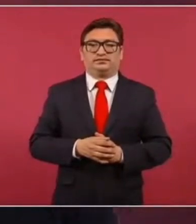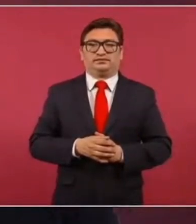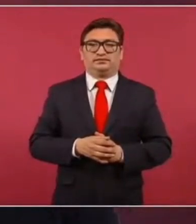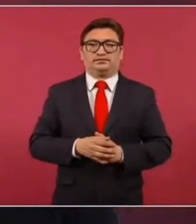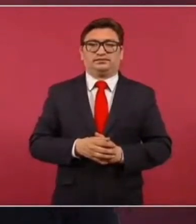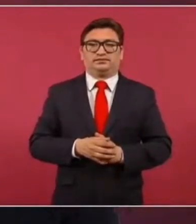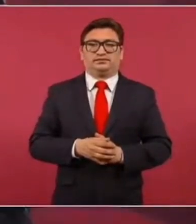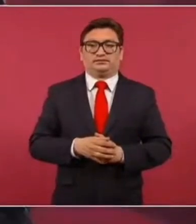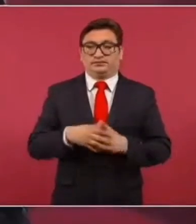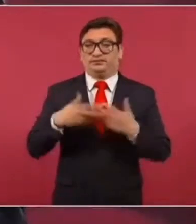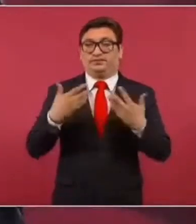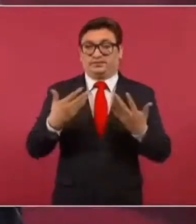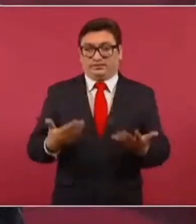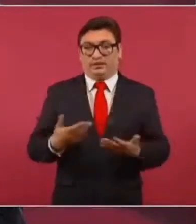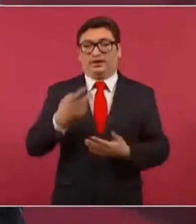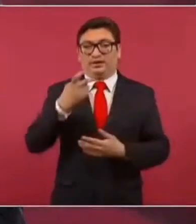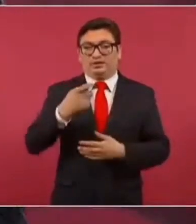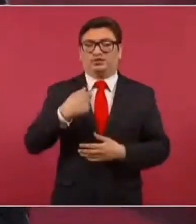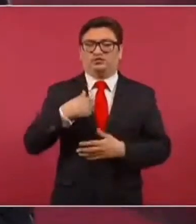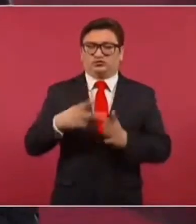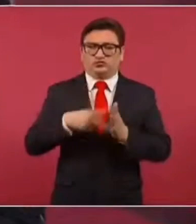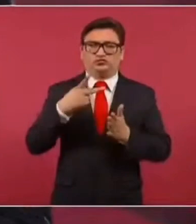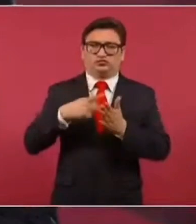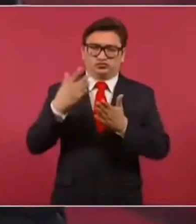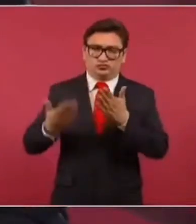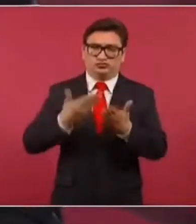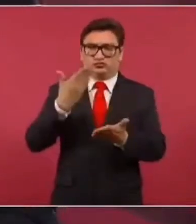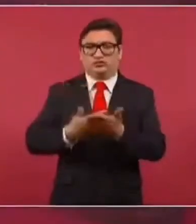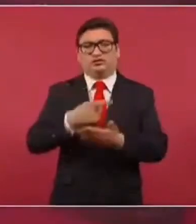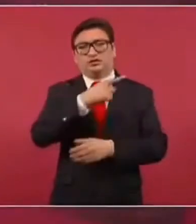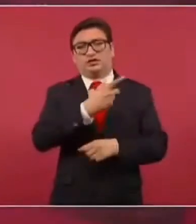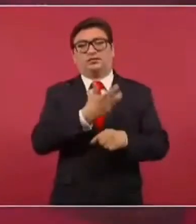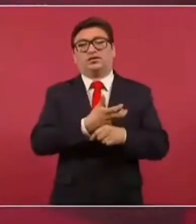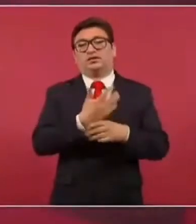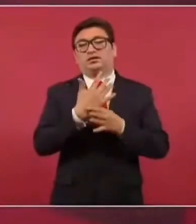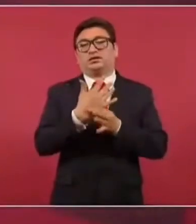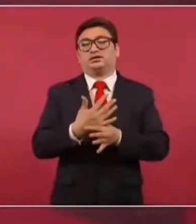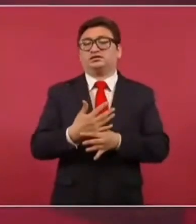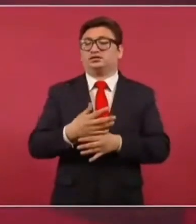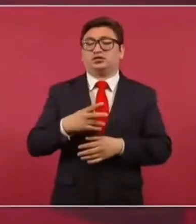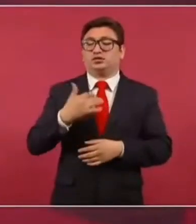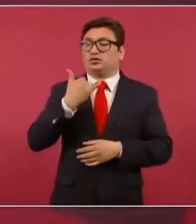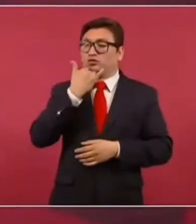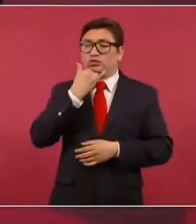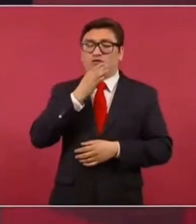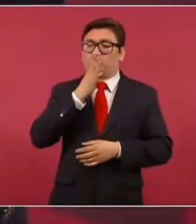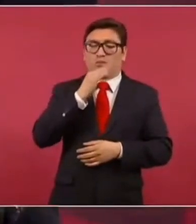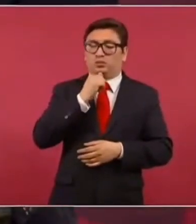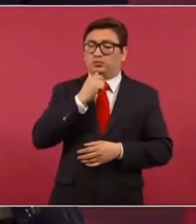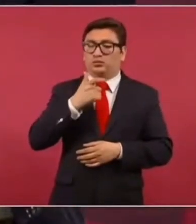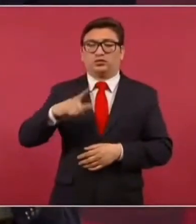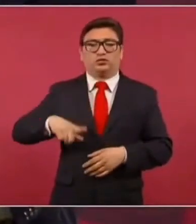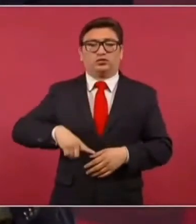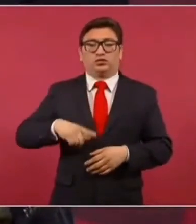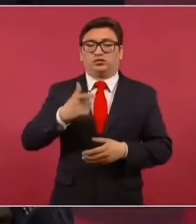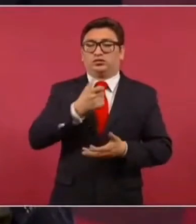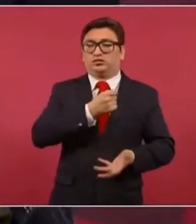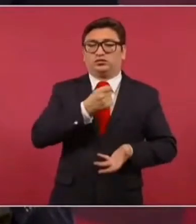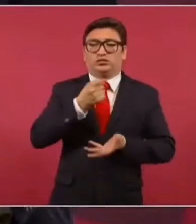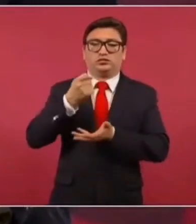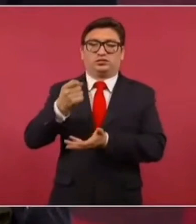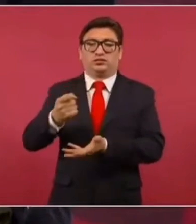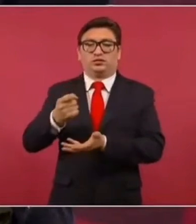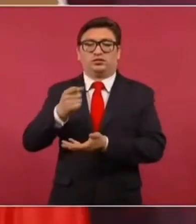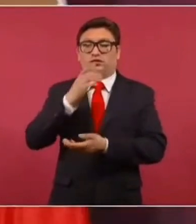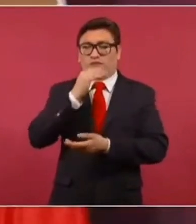se los he estado planteando. Ellos que argumentan, dicen, es que no podemos entregarle el dinero a los